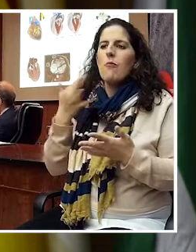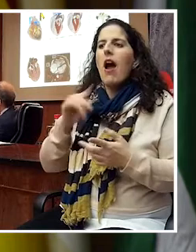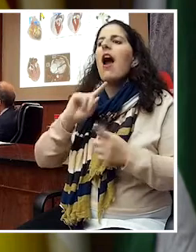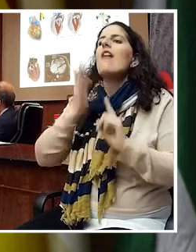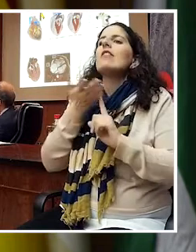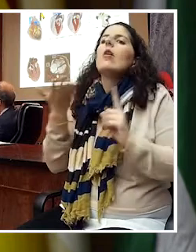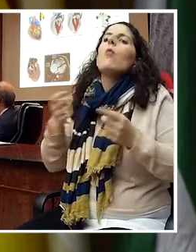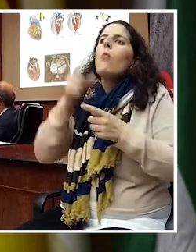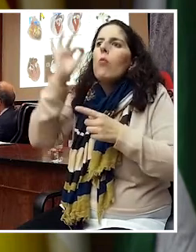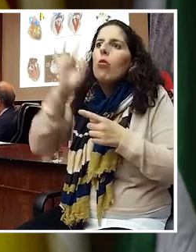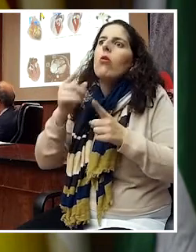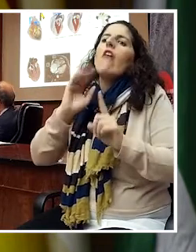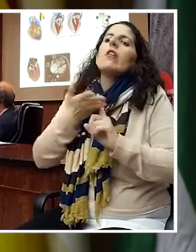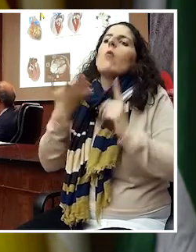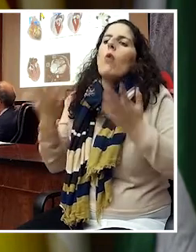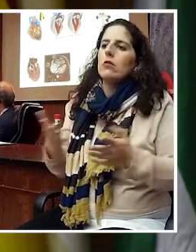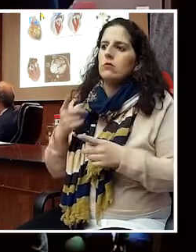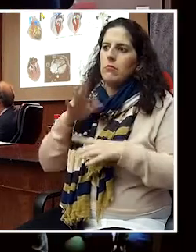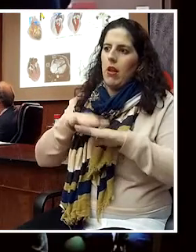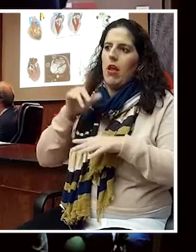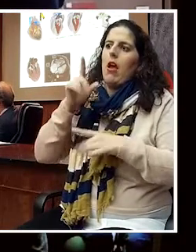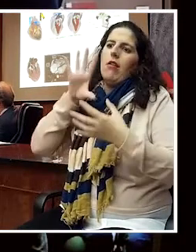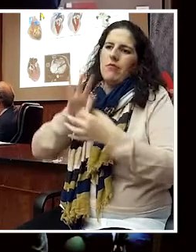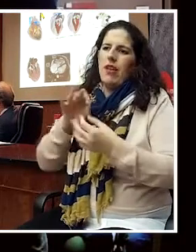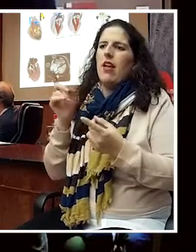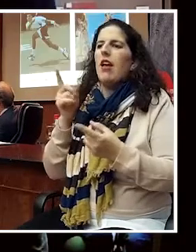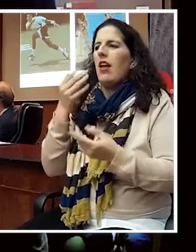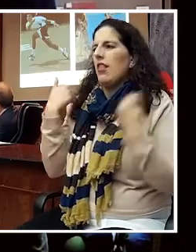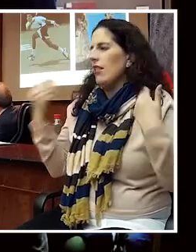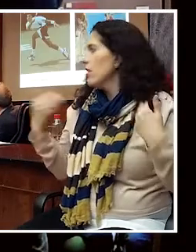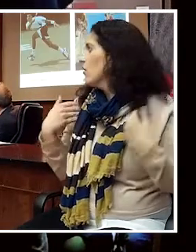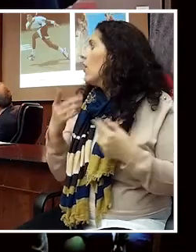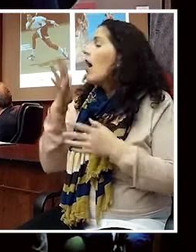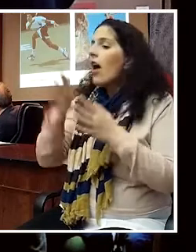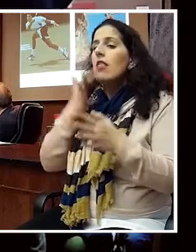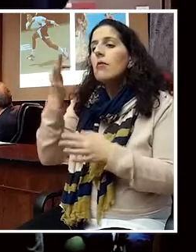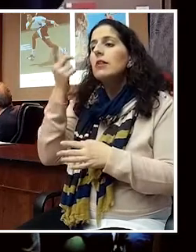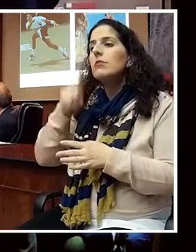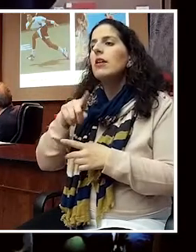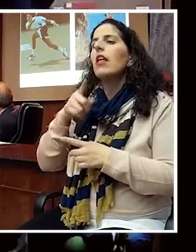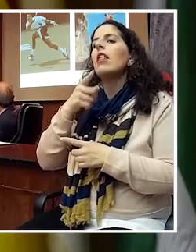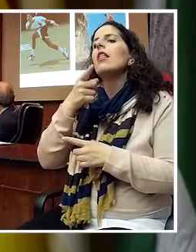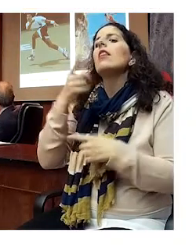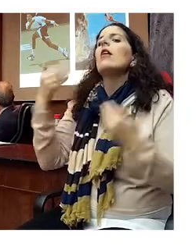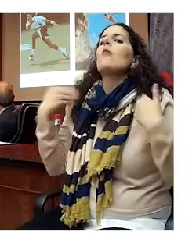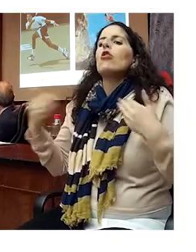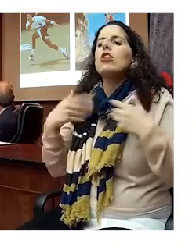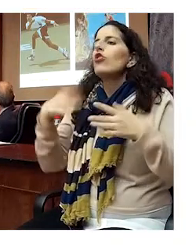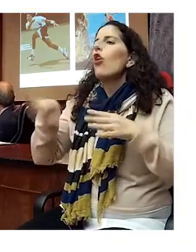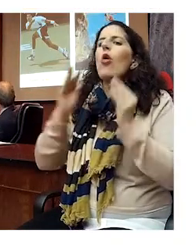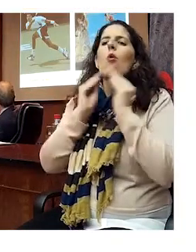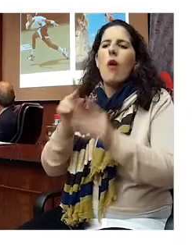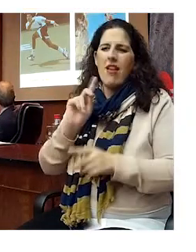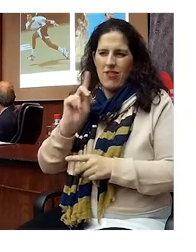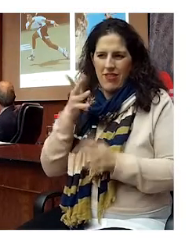la cardiopatía. Pero además del tipo de cardiopatía, también hay diferentes tipos de deporte, ¿no?